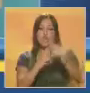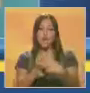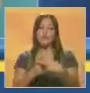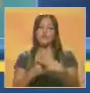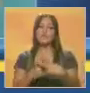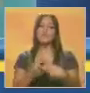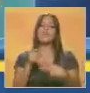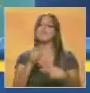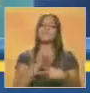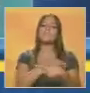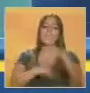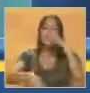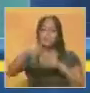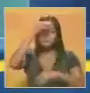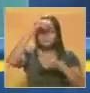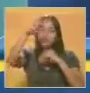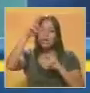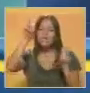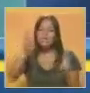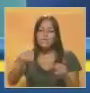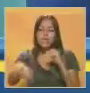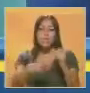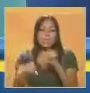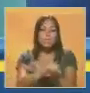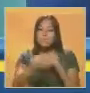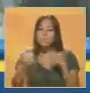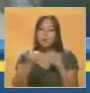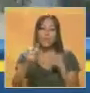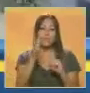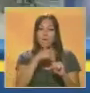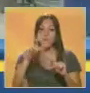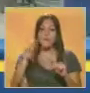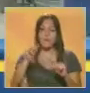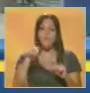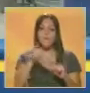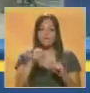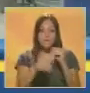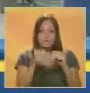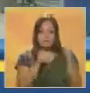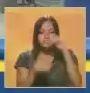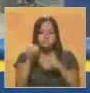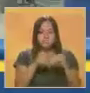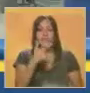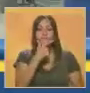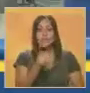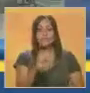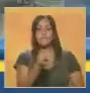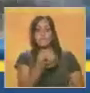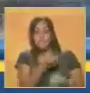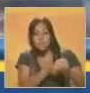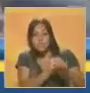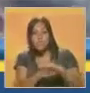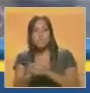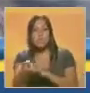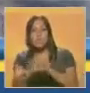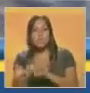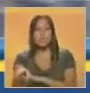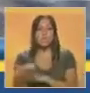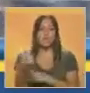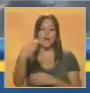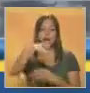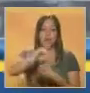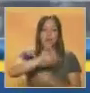su misión fue conseguir un nuevo tipo de bomba no metálica que los Rebeldes están diseñando para pasar fácilmente a través de los